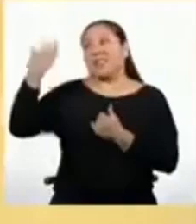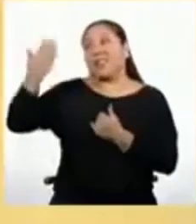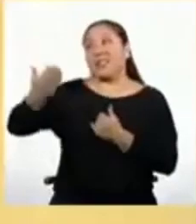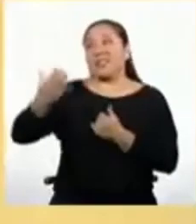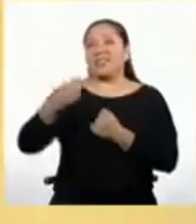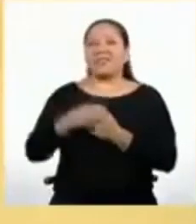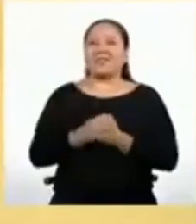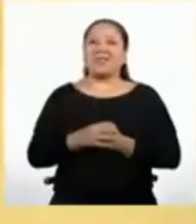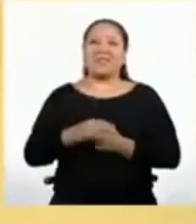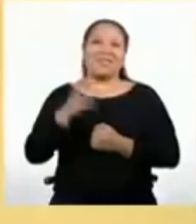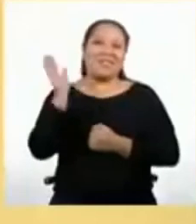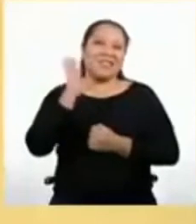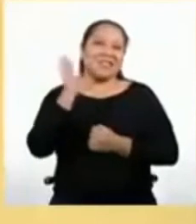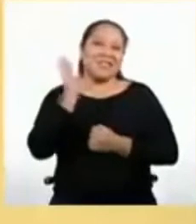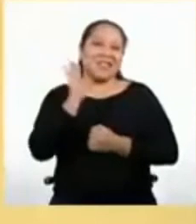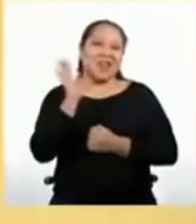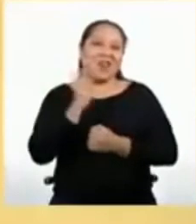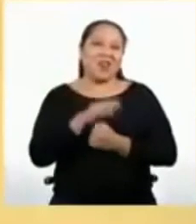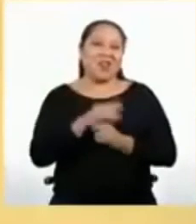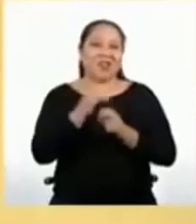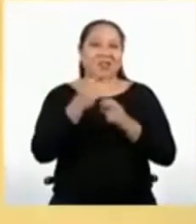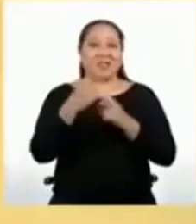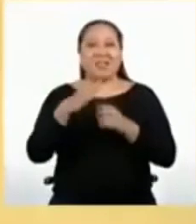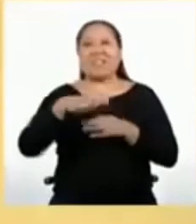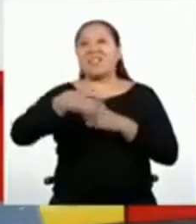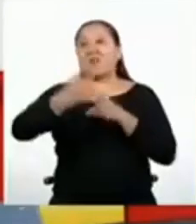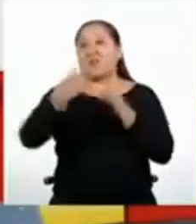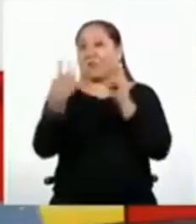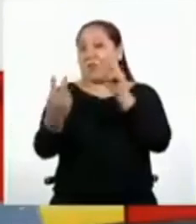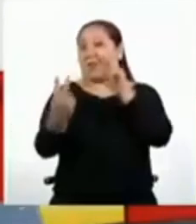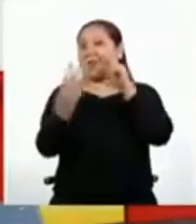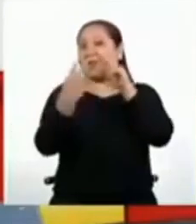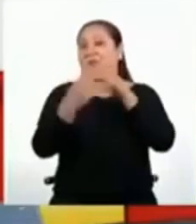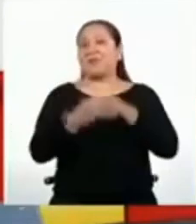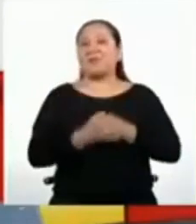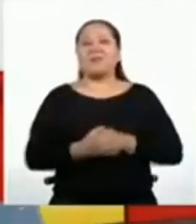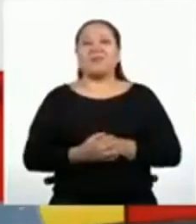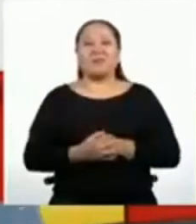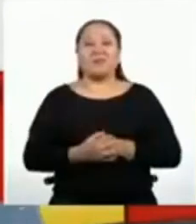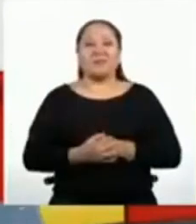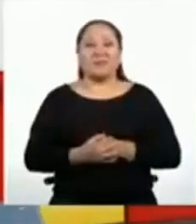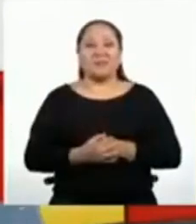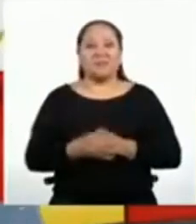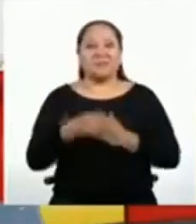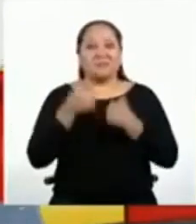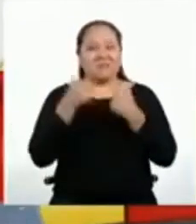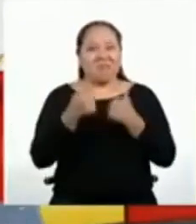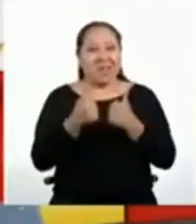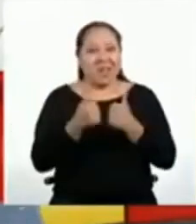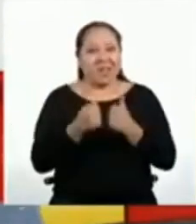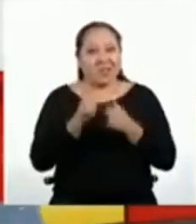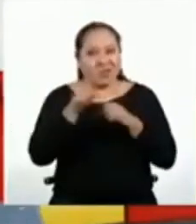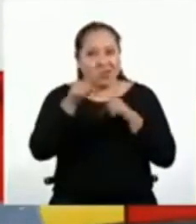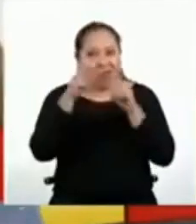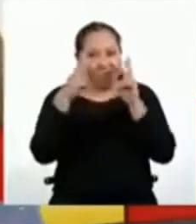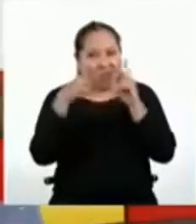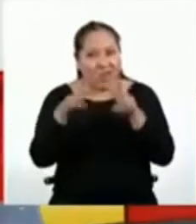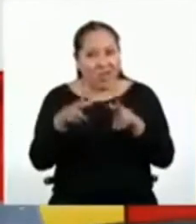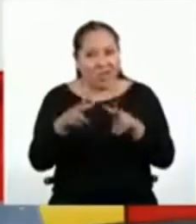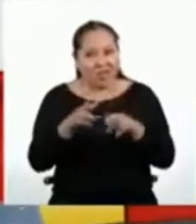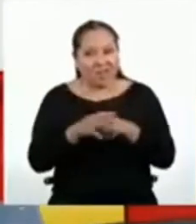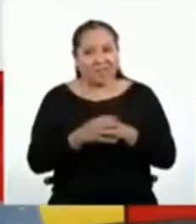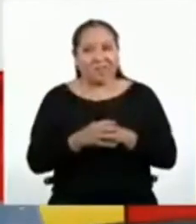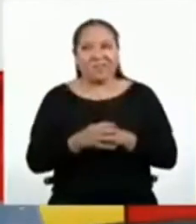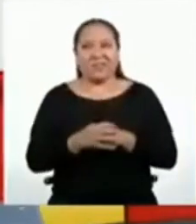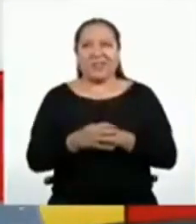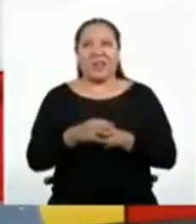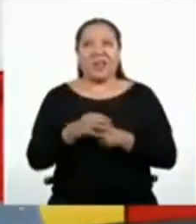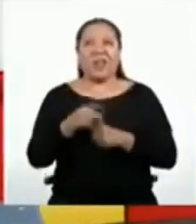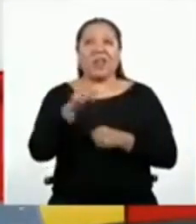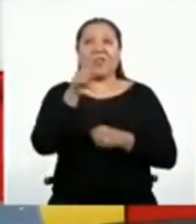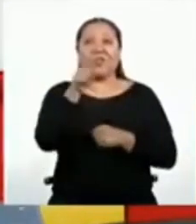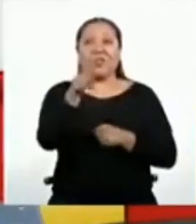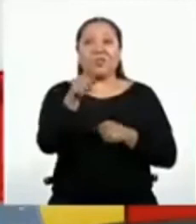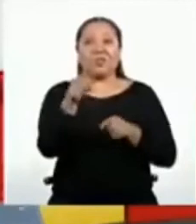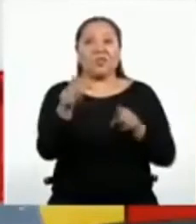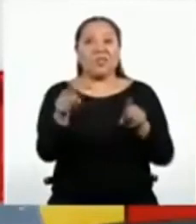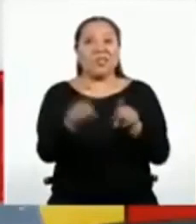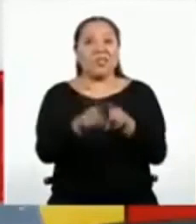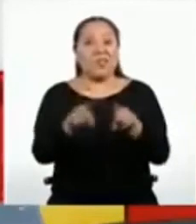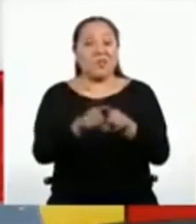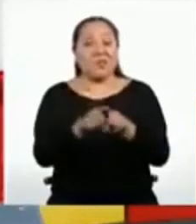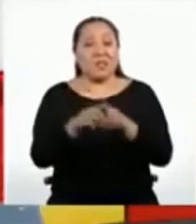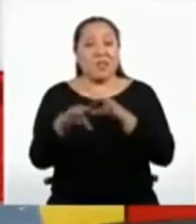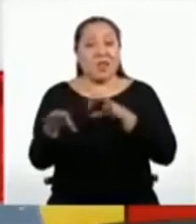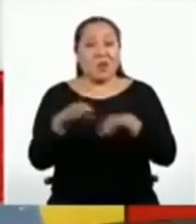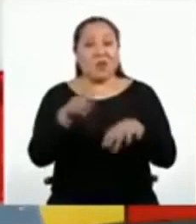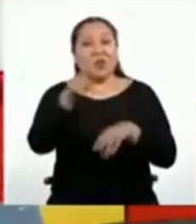próxima! ¡Chao, Rodrigo! ¡Nos vemos! ¡Excelente! ¿Lo vieron? Bueno, ahora hagan ustedes lo